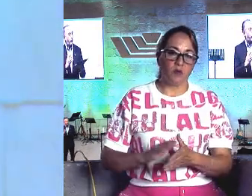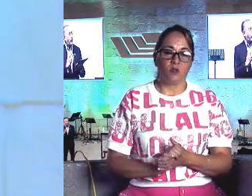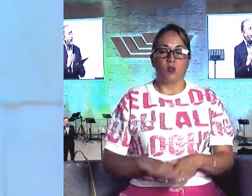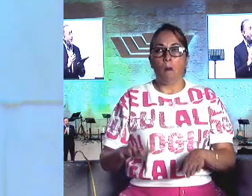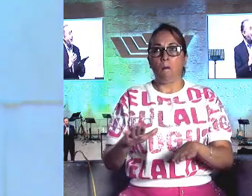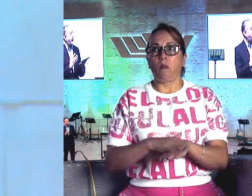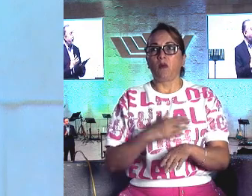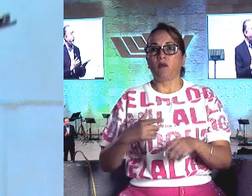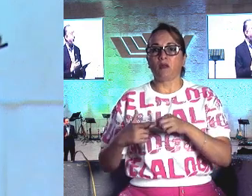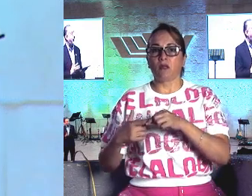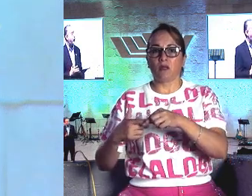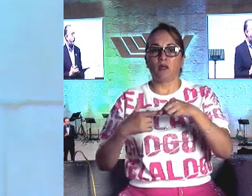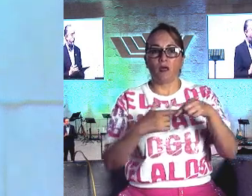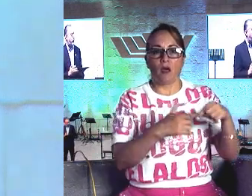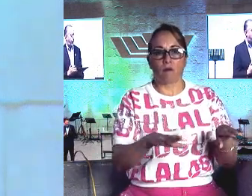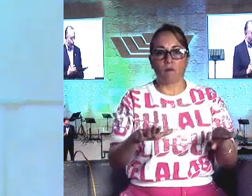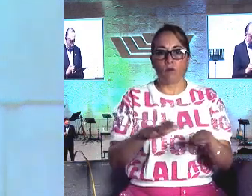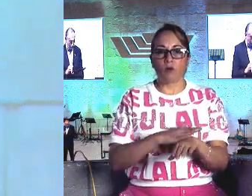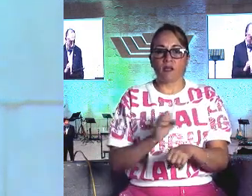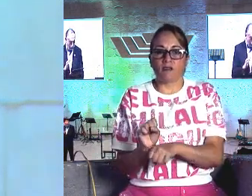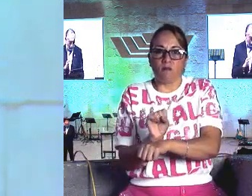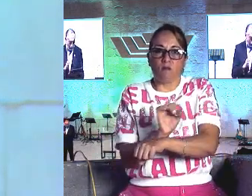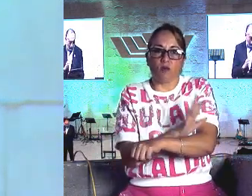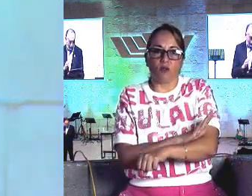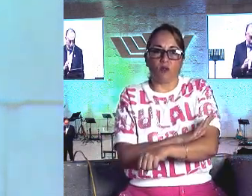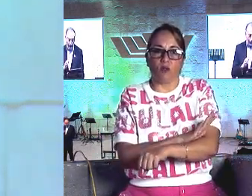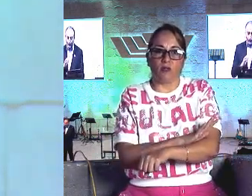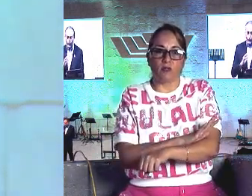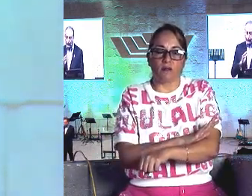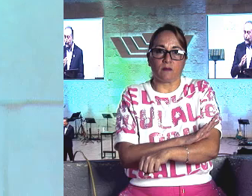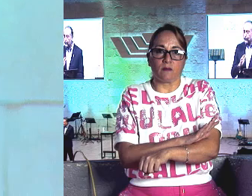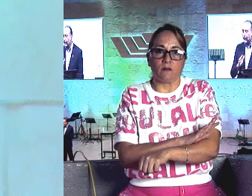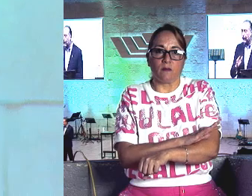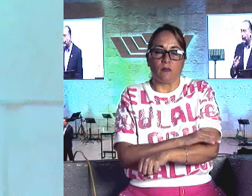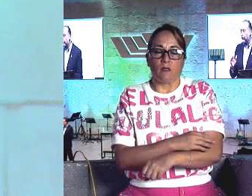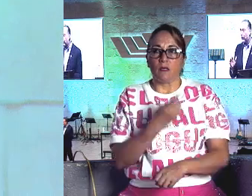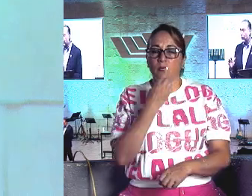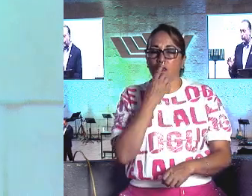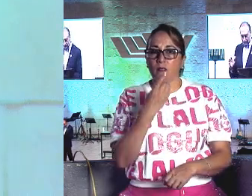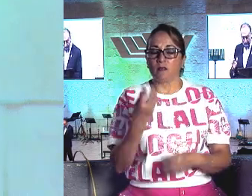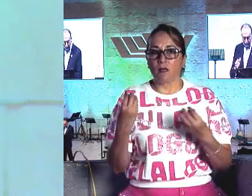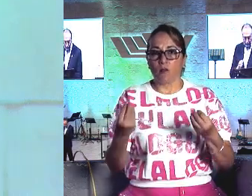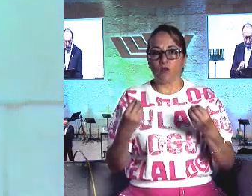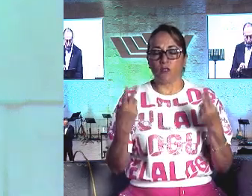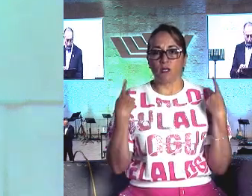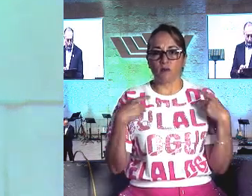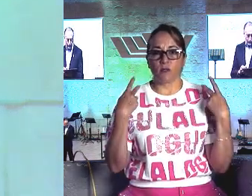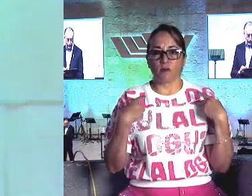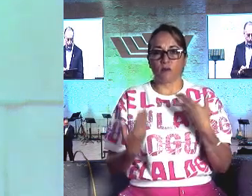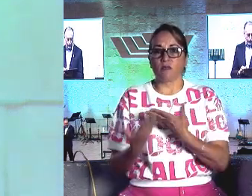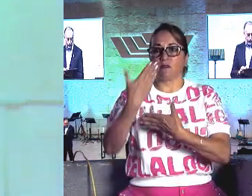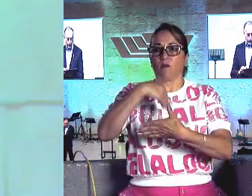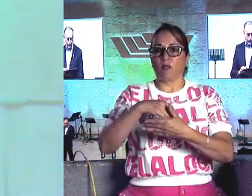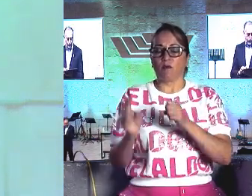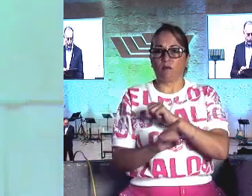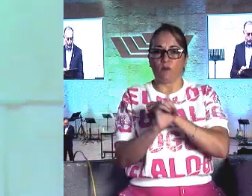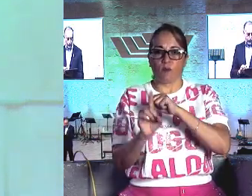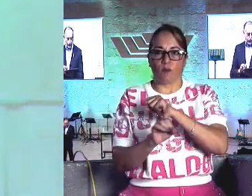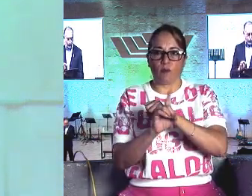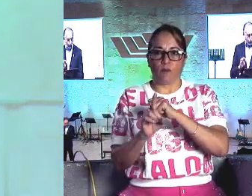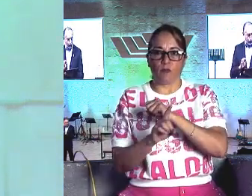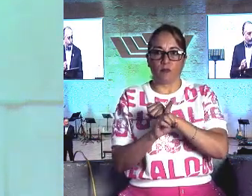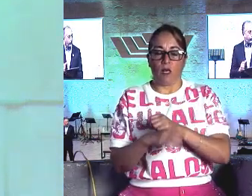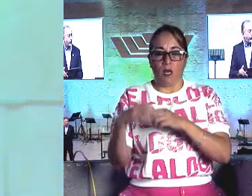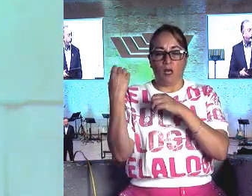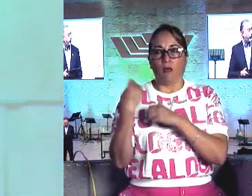por la dirección de Dios. Y es ahí donde la gente se mete en problemas y se endeuda. El